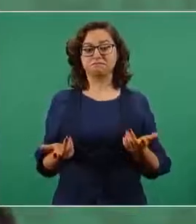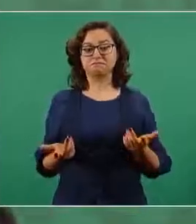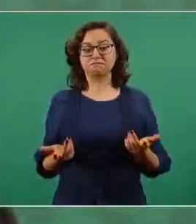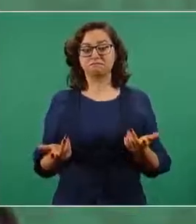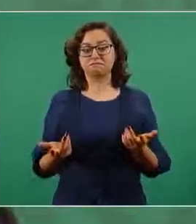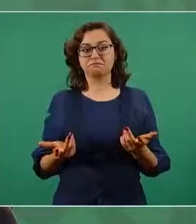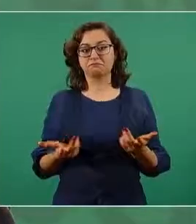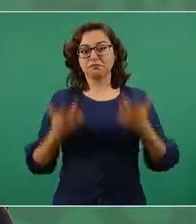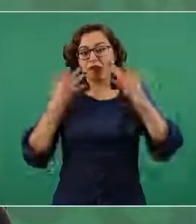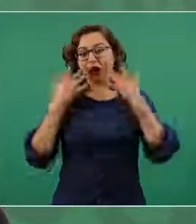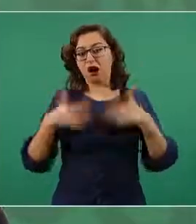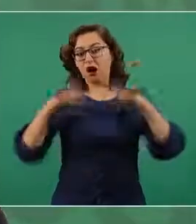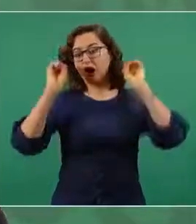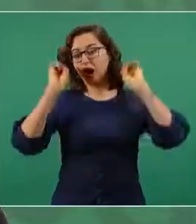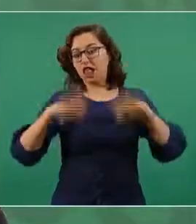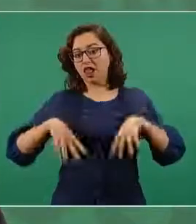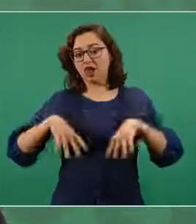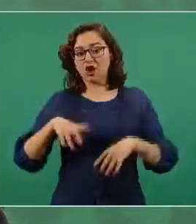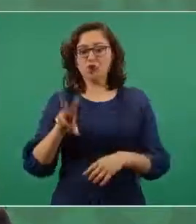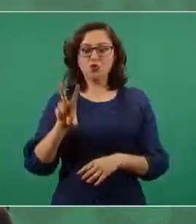rendirse.